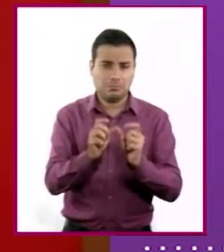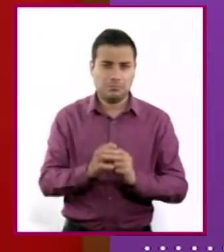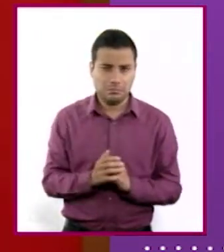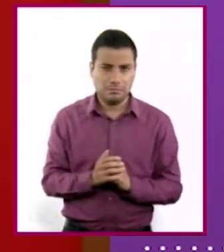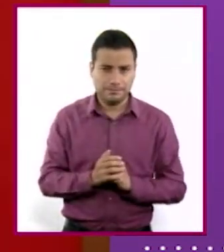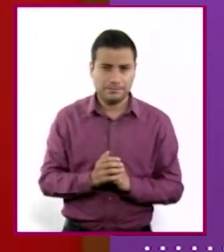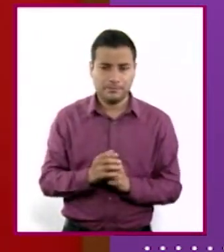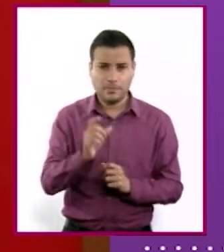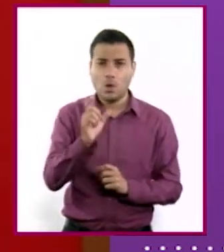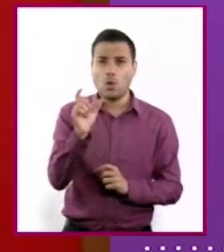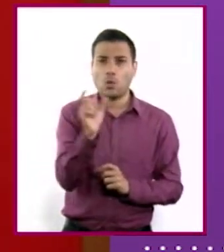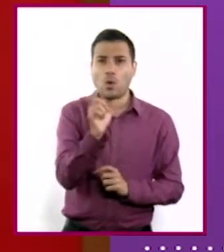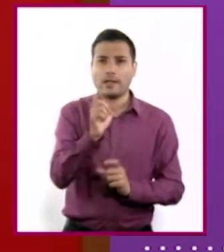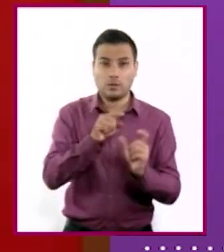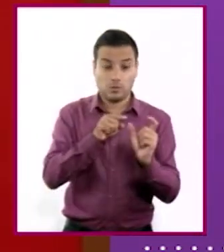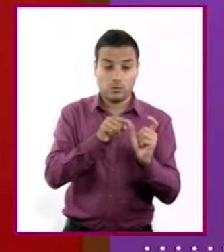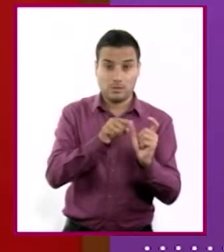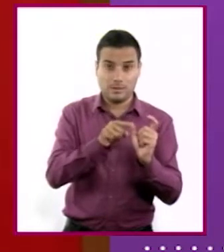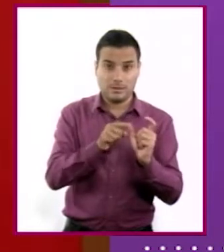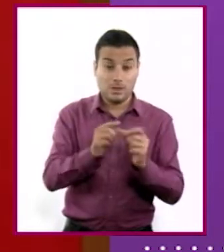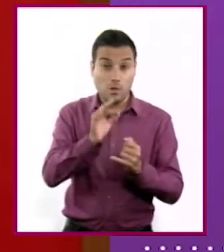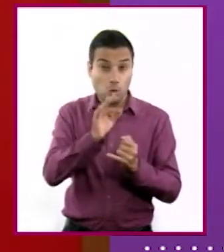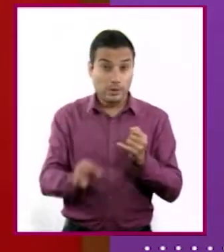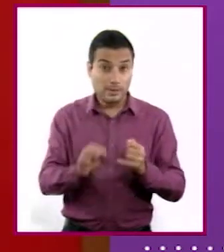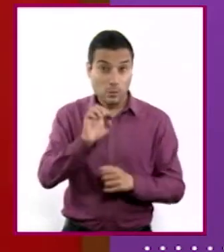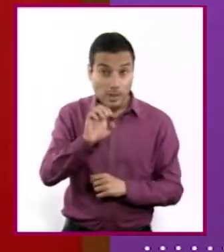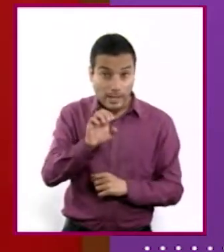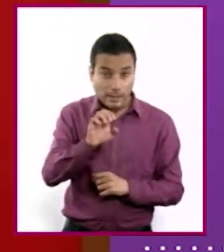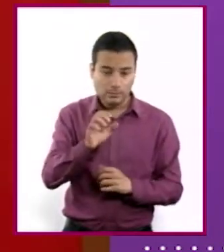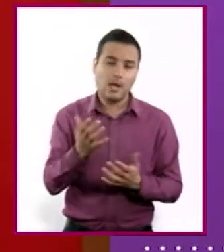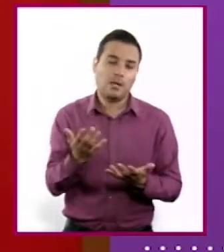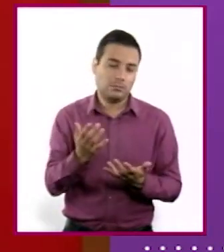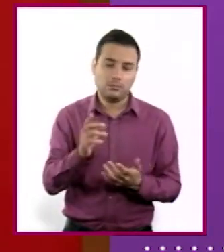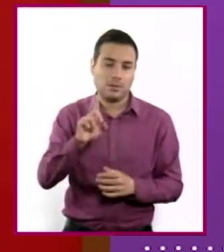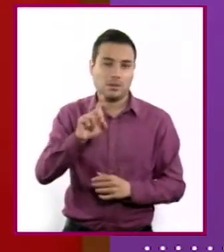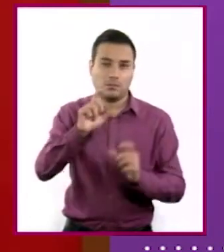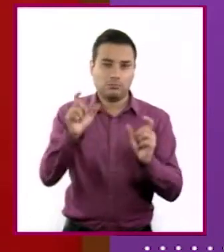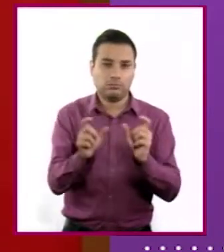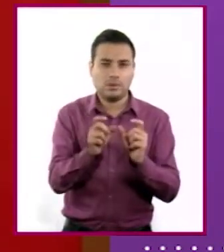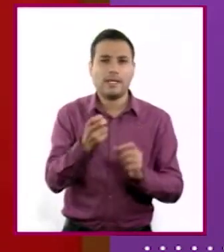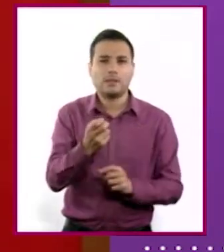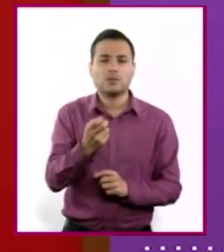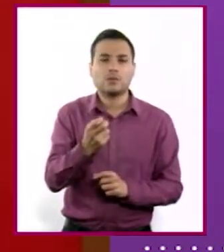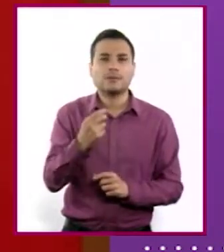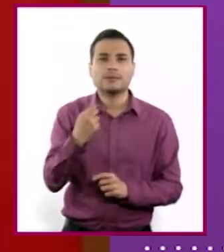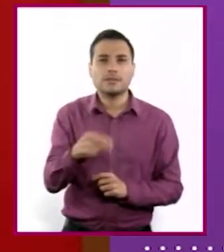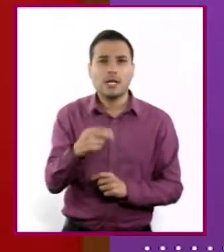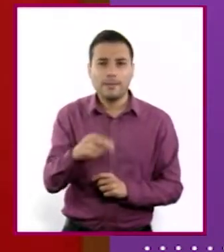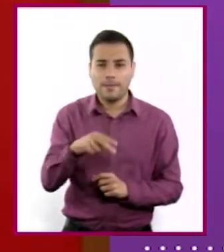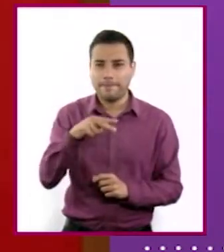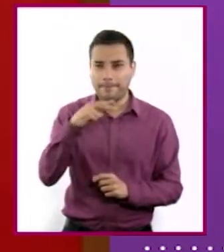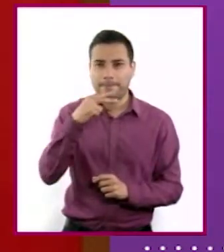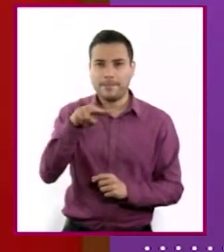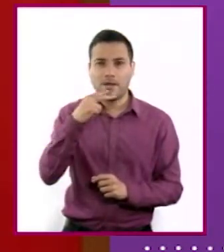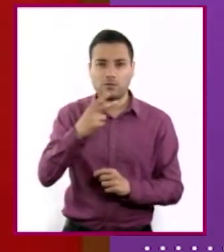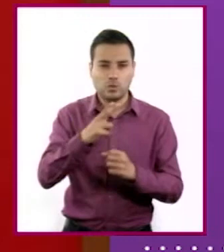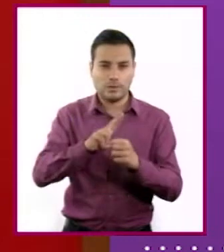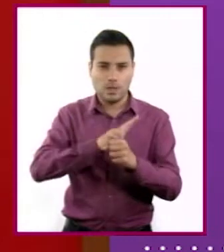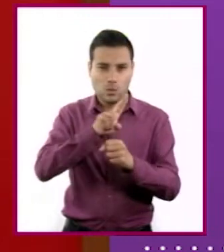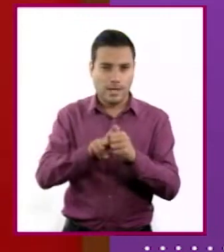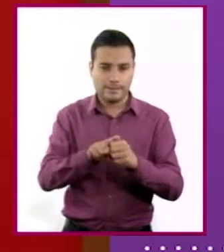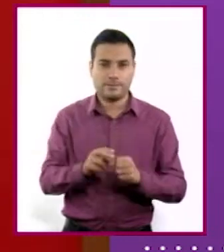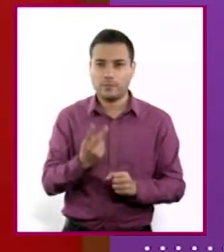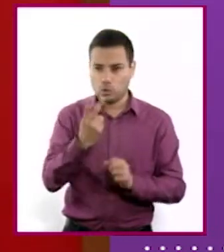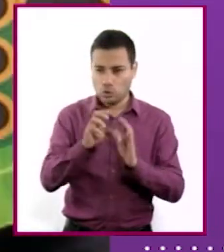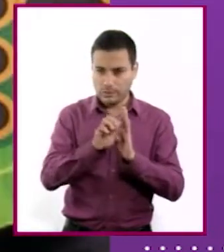verbo original termina en e. Estos verbos son llamados regulares. Vamos a ver